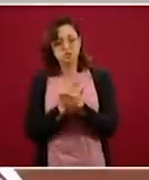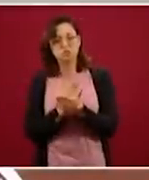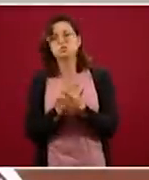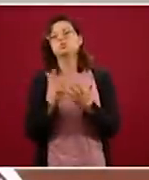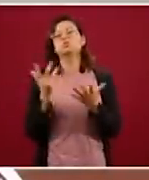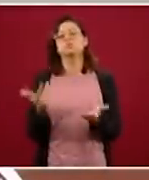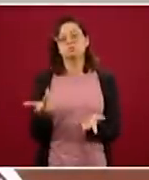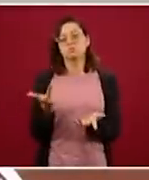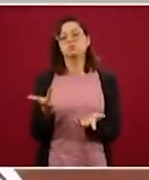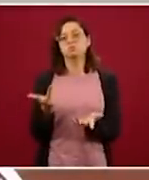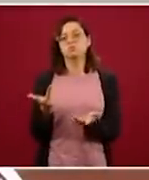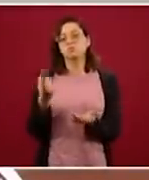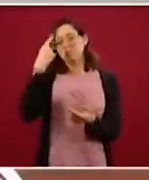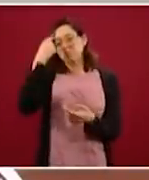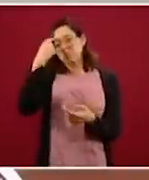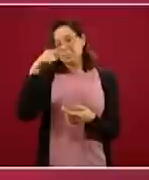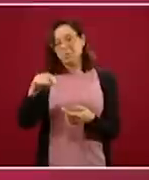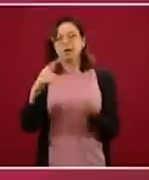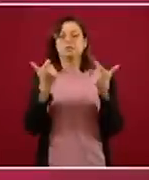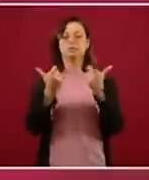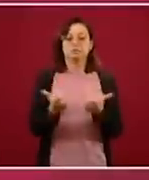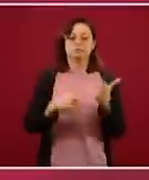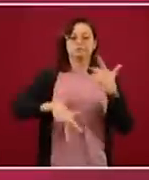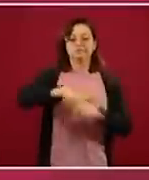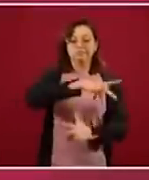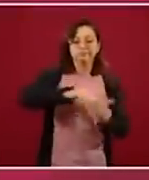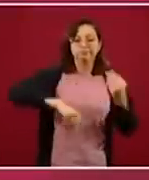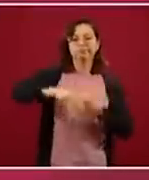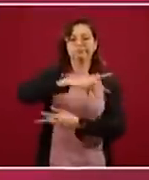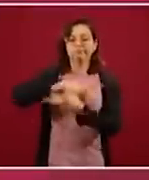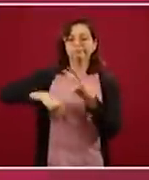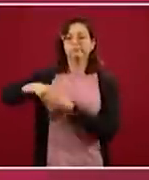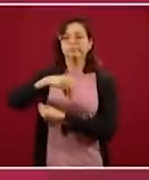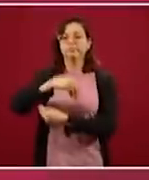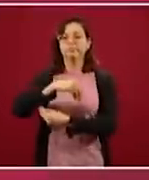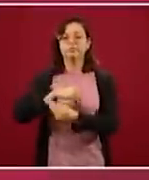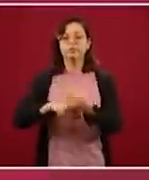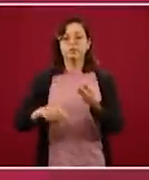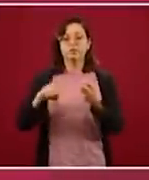para efecto de lavar el dinero vía estos clubes deportivos.